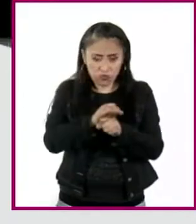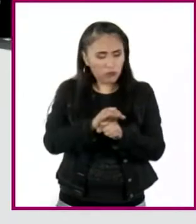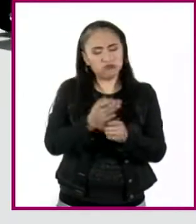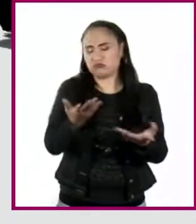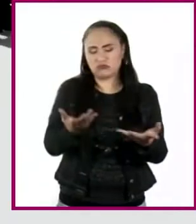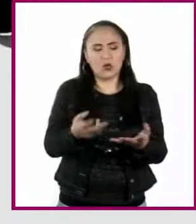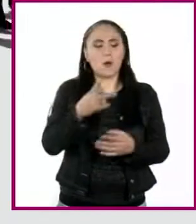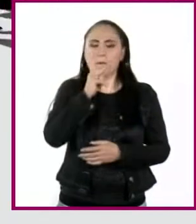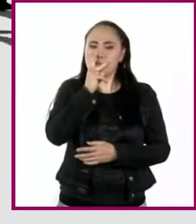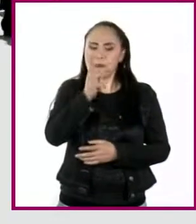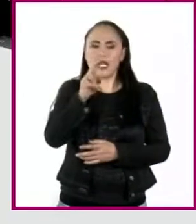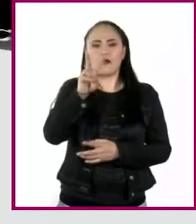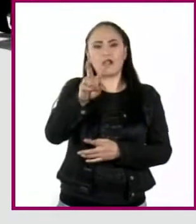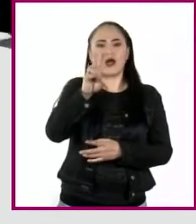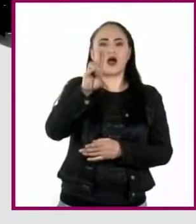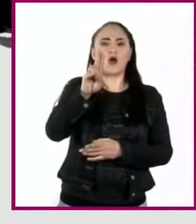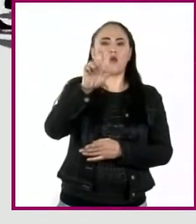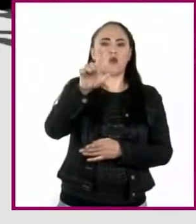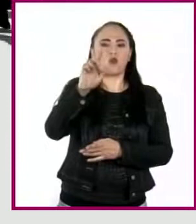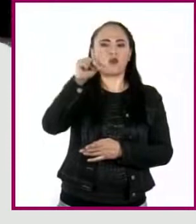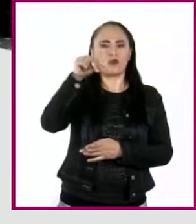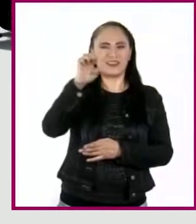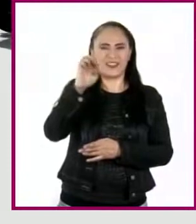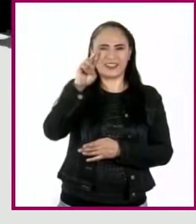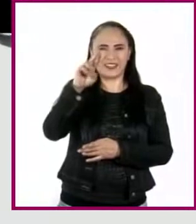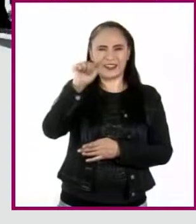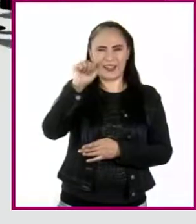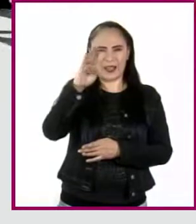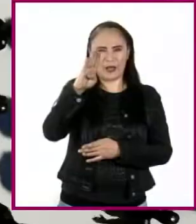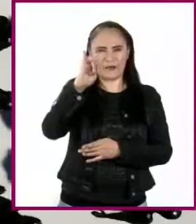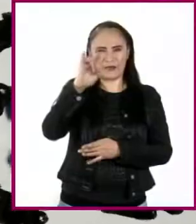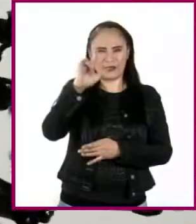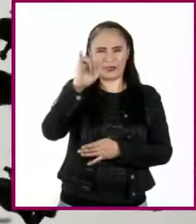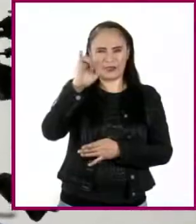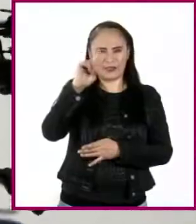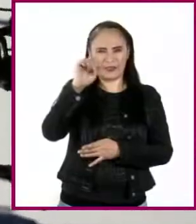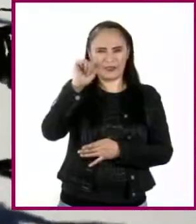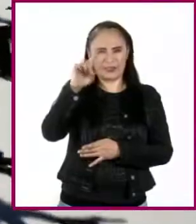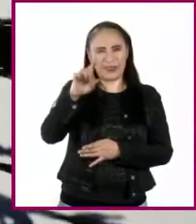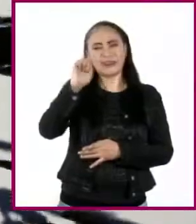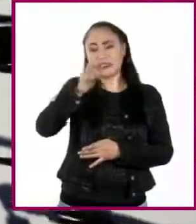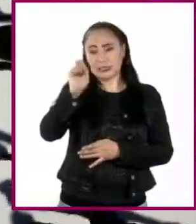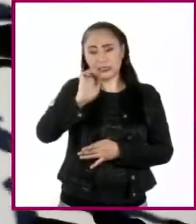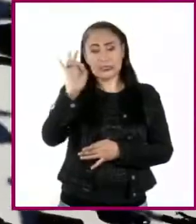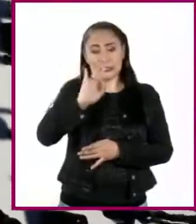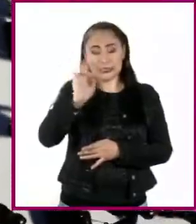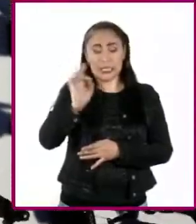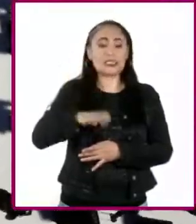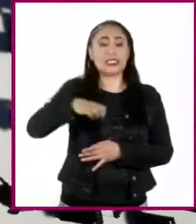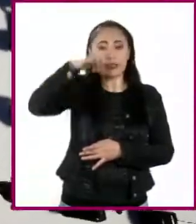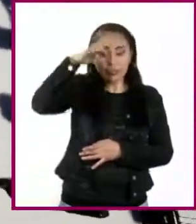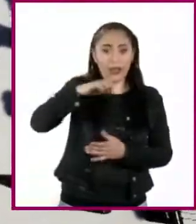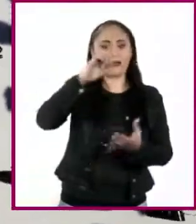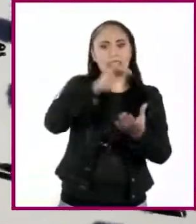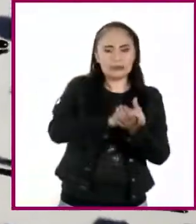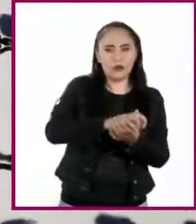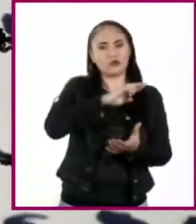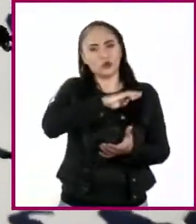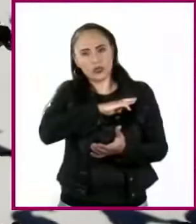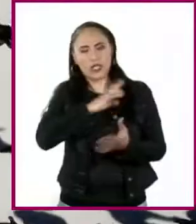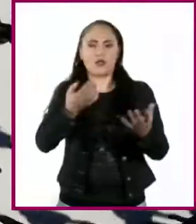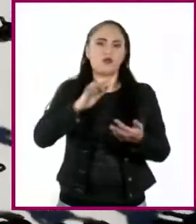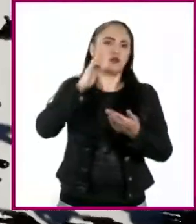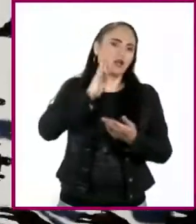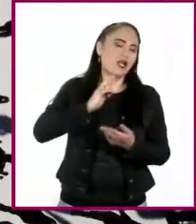de vulnerabilidad se aplica a aquellos sectores o grupos de la población que por su condición de edad, sexo, estado civil, origen étnico o